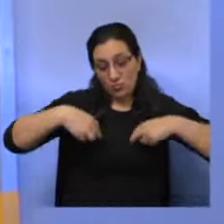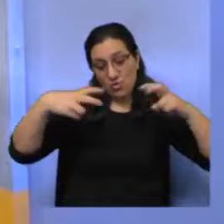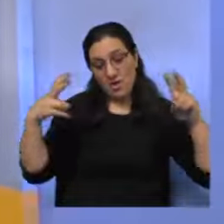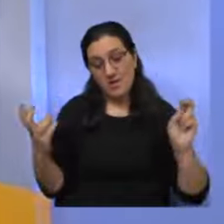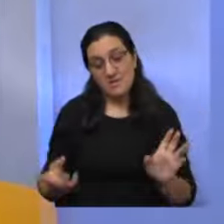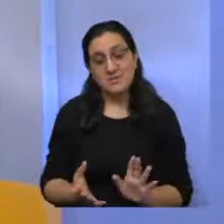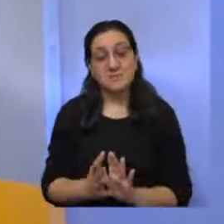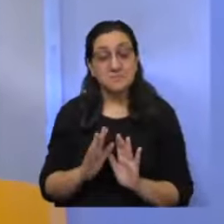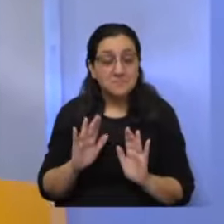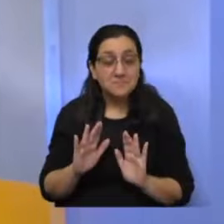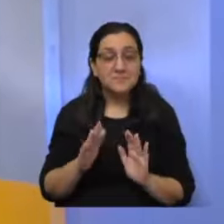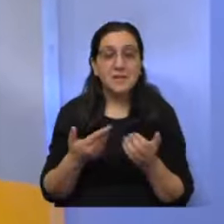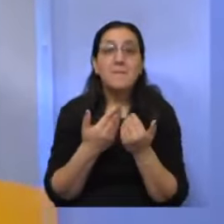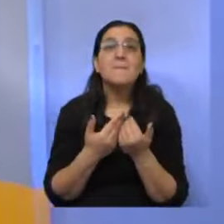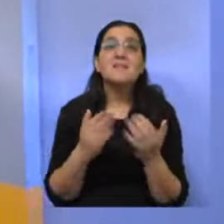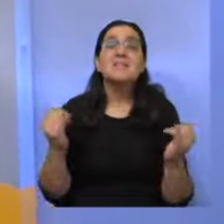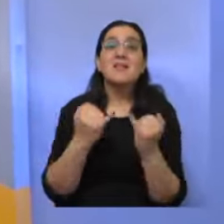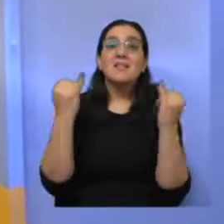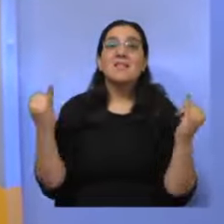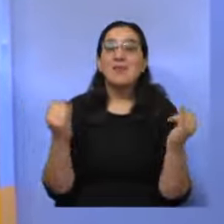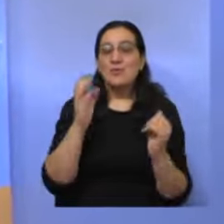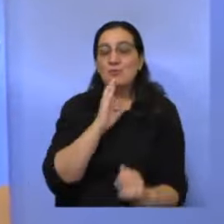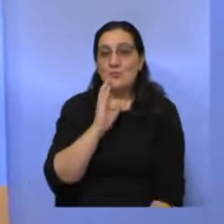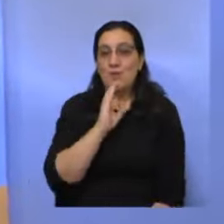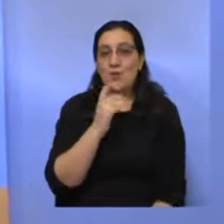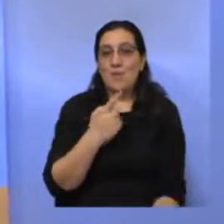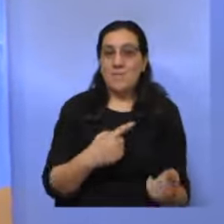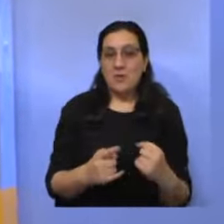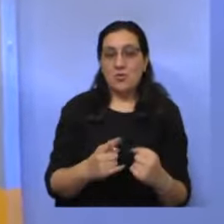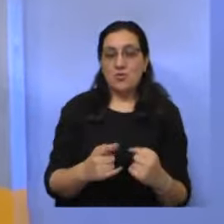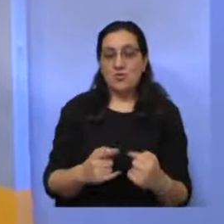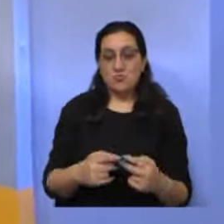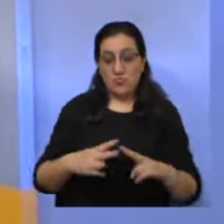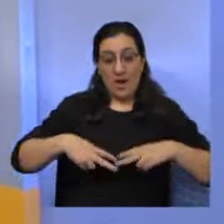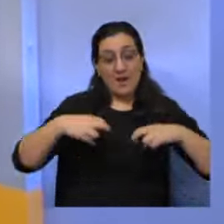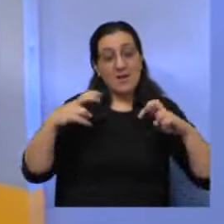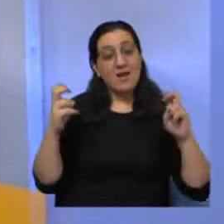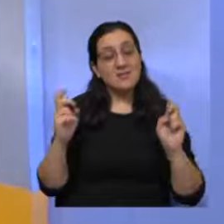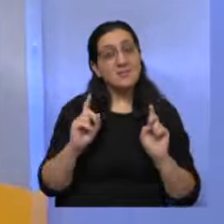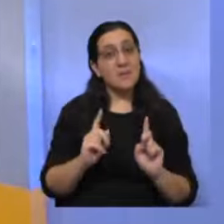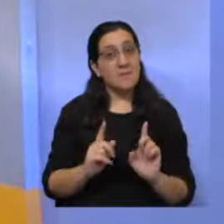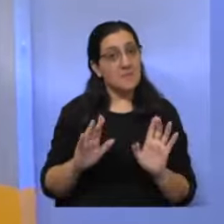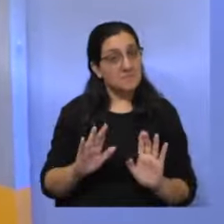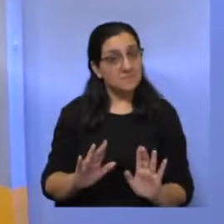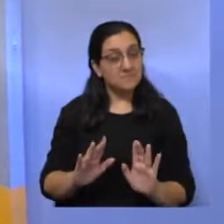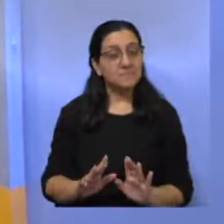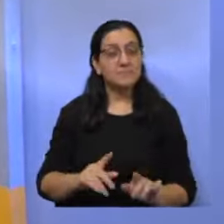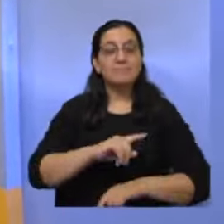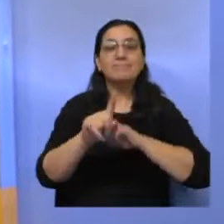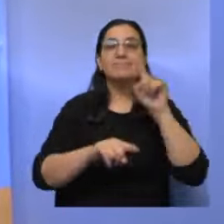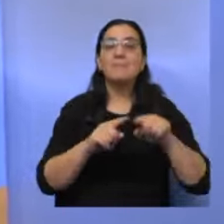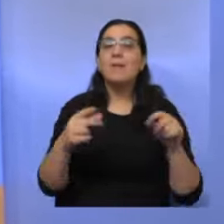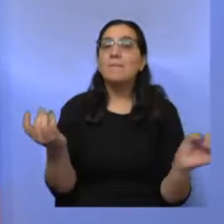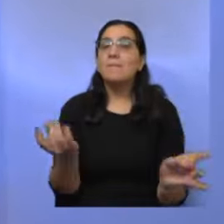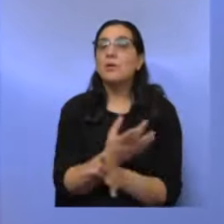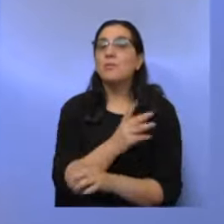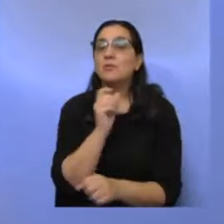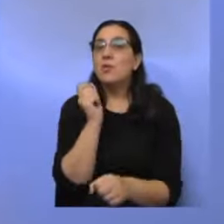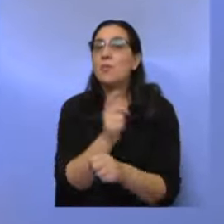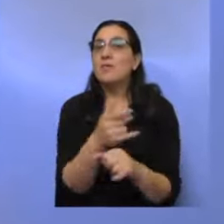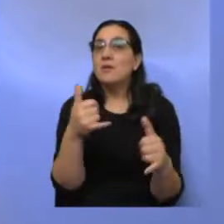Para arrancar el día con humor, pero con un autoanálisis brutal. La consigna del día de hoy está pronta para que ustedes nos escriban